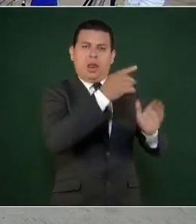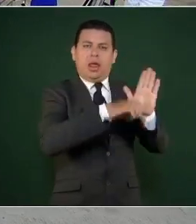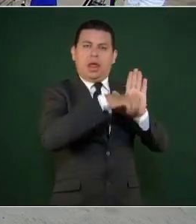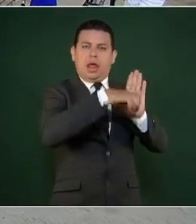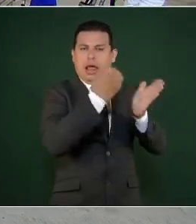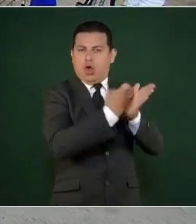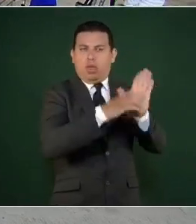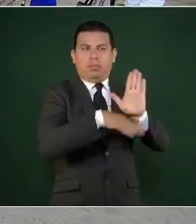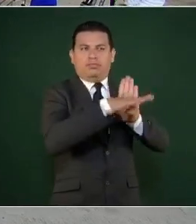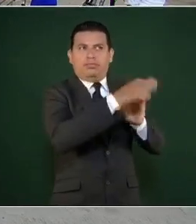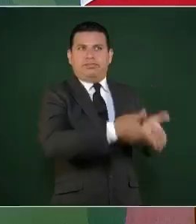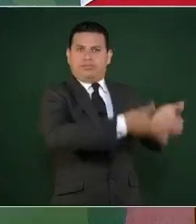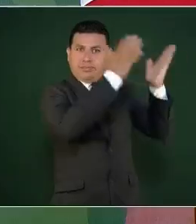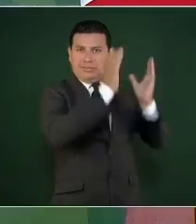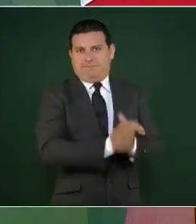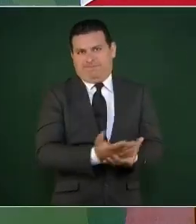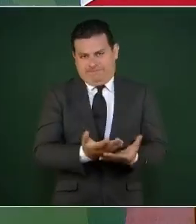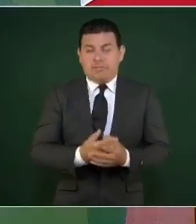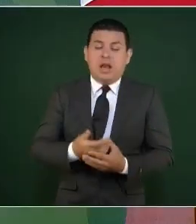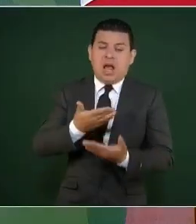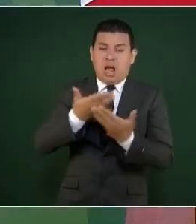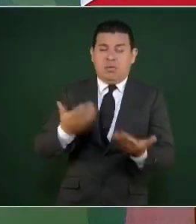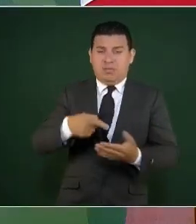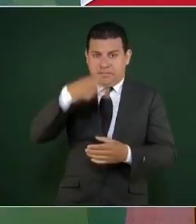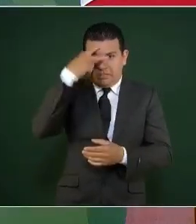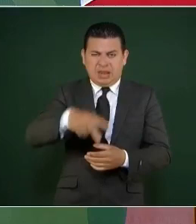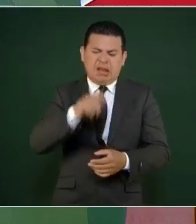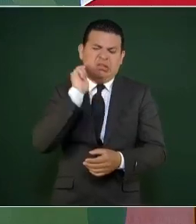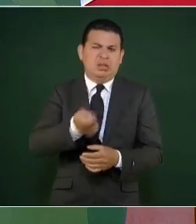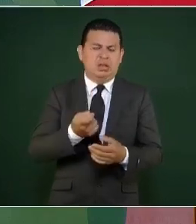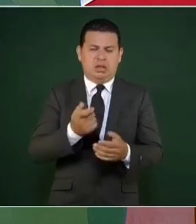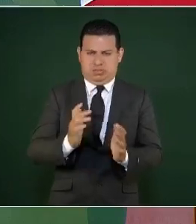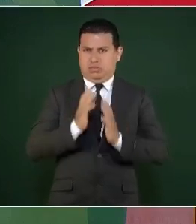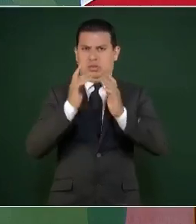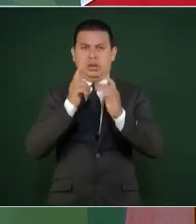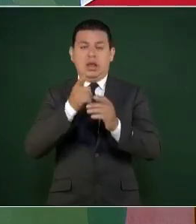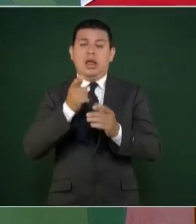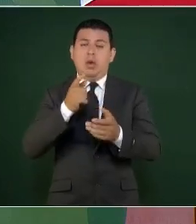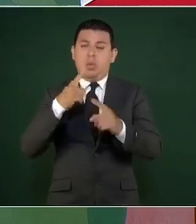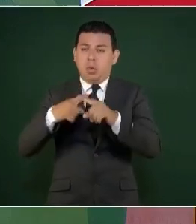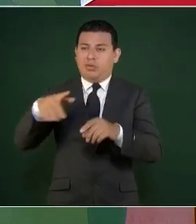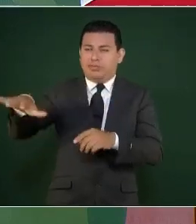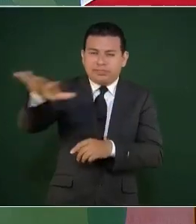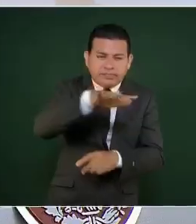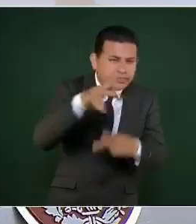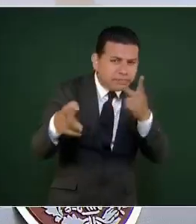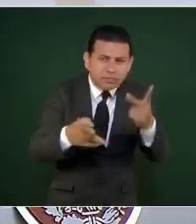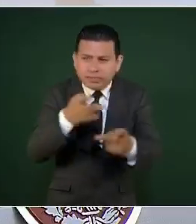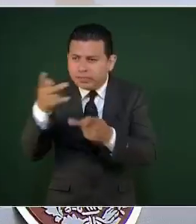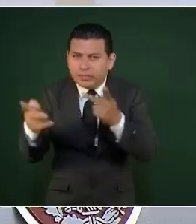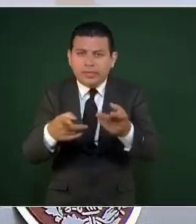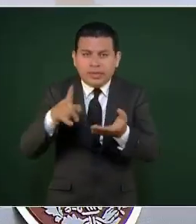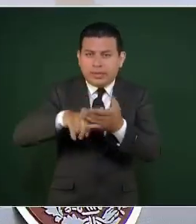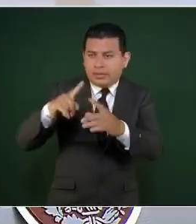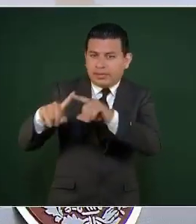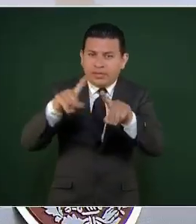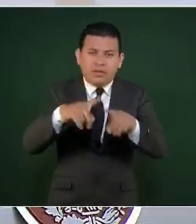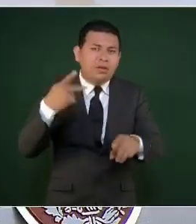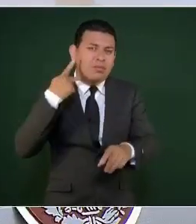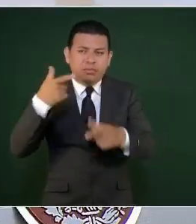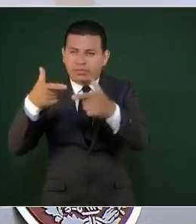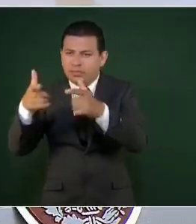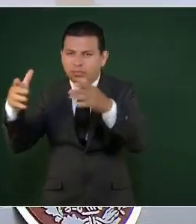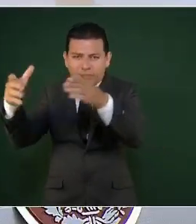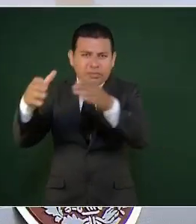creo que es inédito para nuestro país es que se ha logrado un consenso político. Todas las fuerzas políticas,